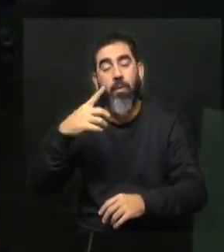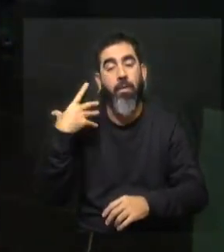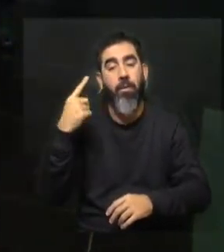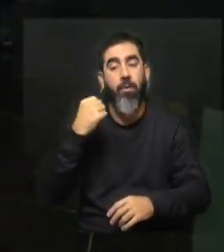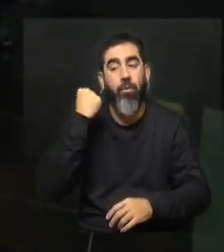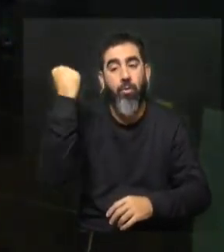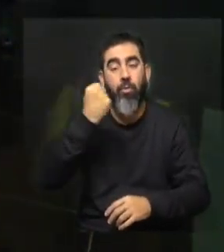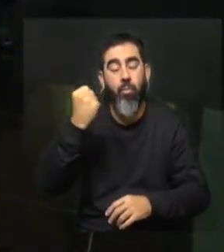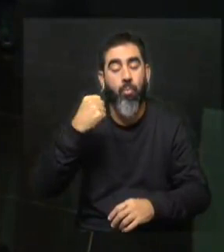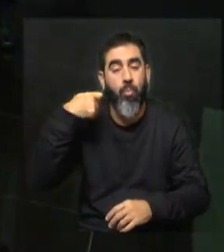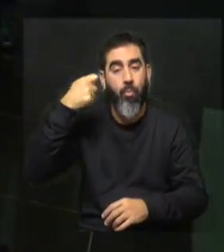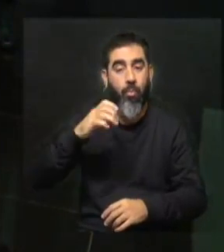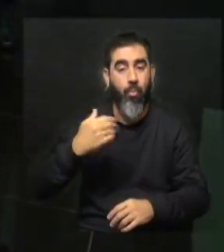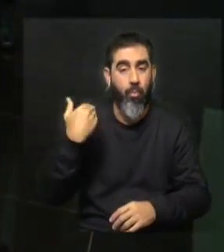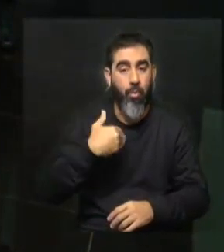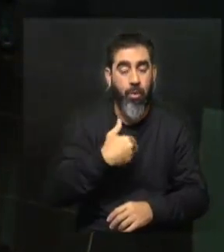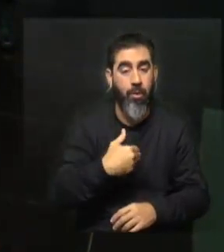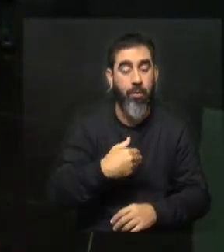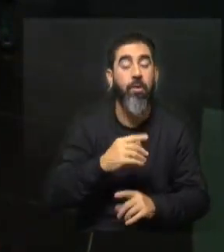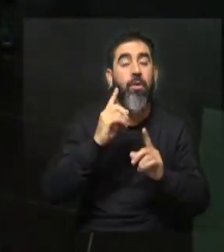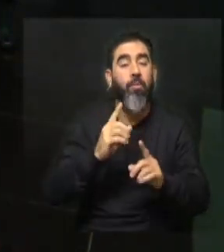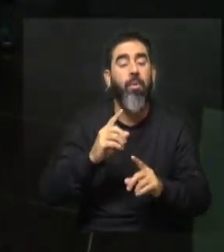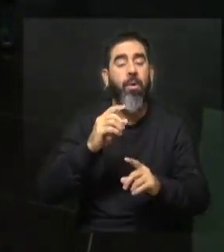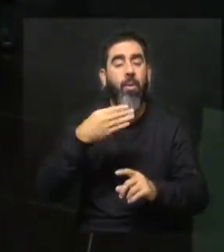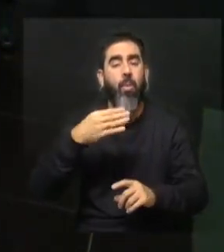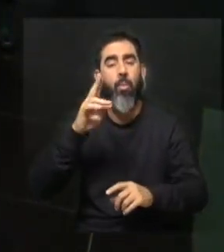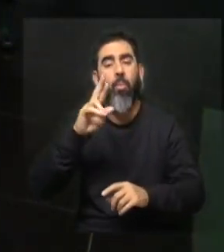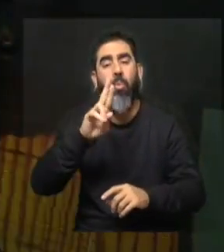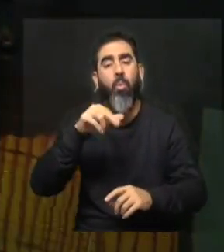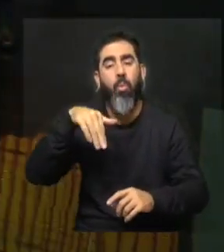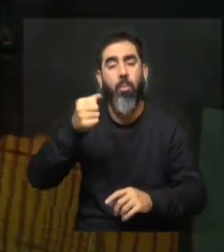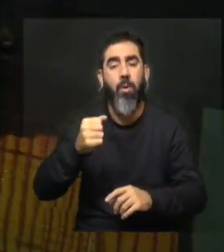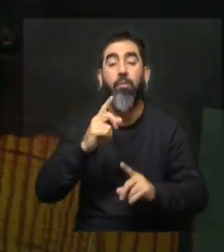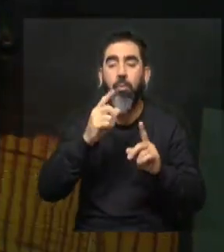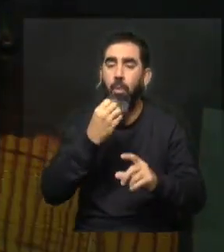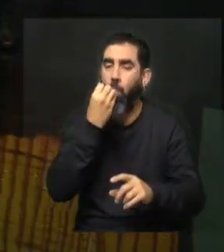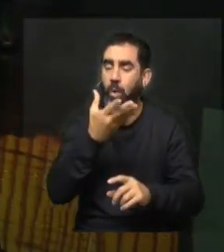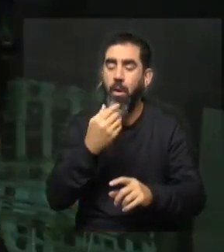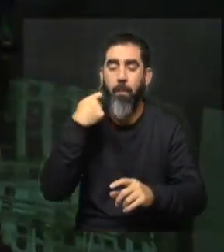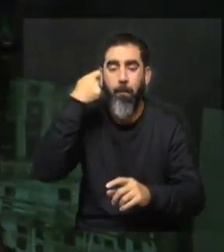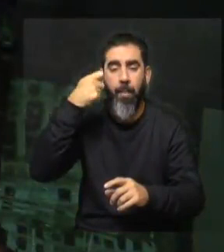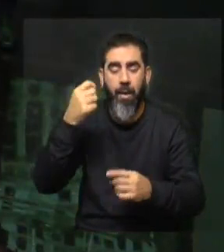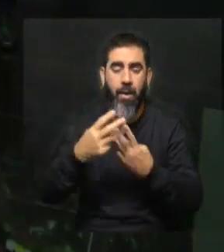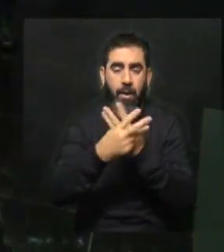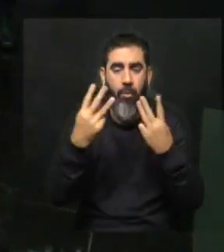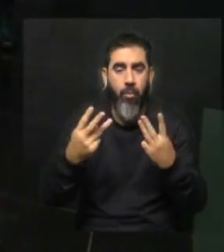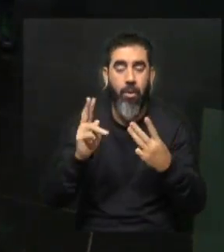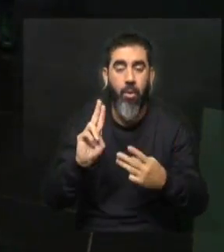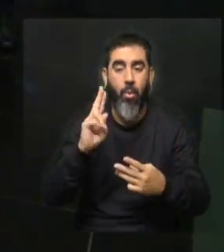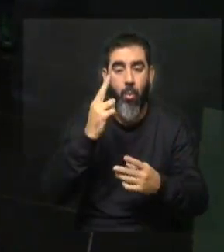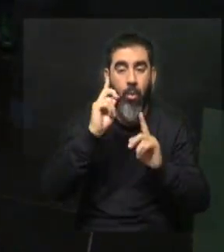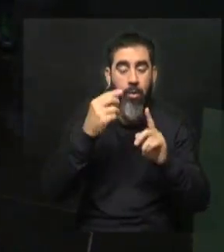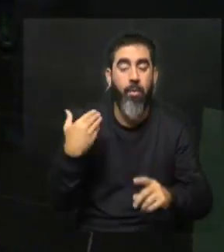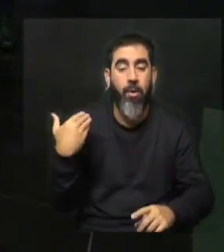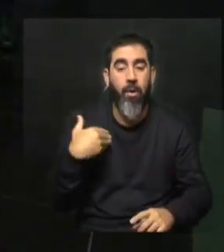de la historia de cine argentino y Daniel burma que también ha tenido unos cuantos éxitos a nivel de digamos de la cartelera tanto en Uruguay